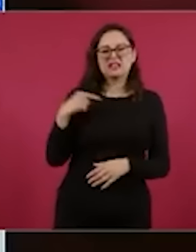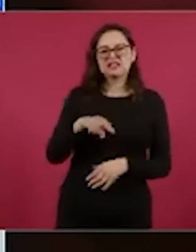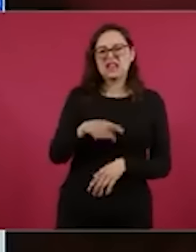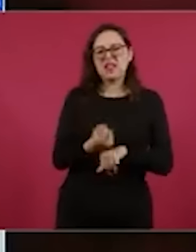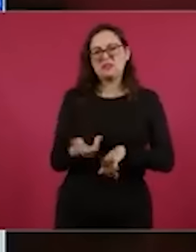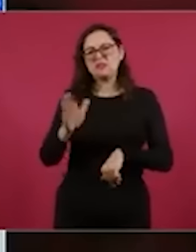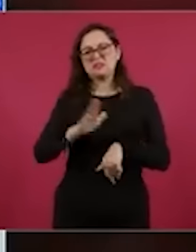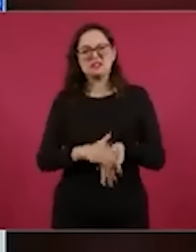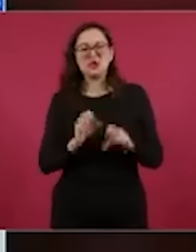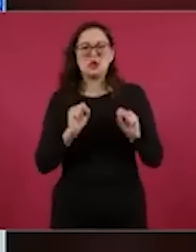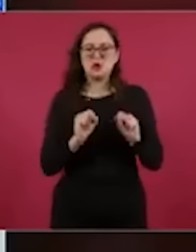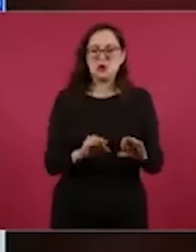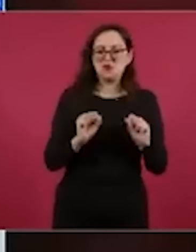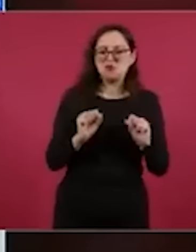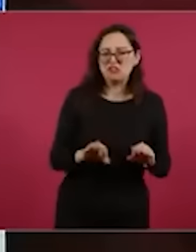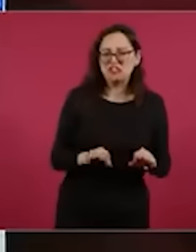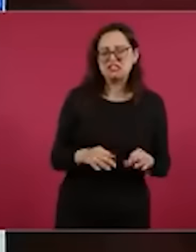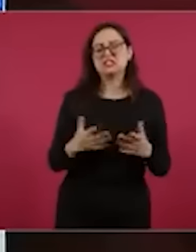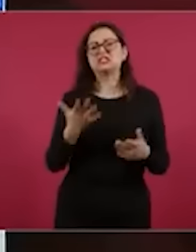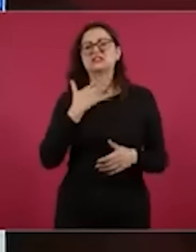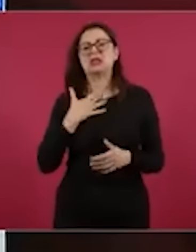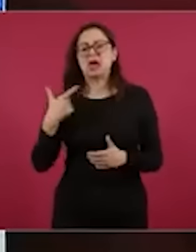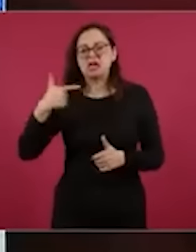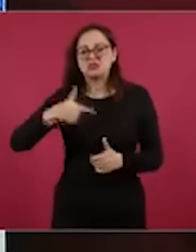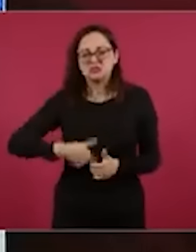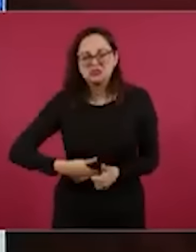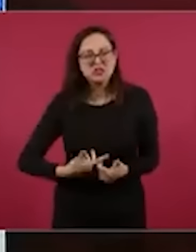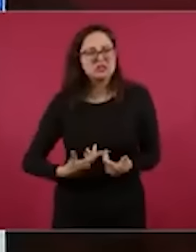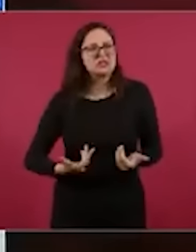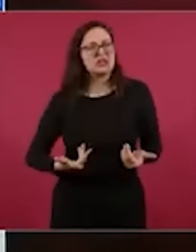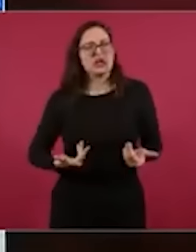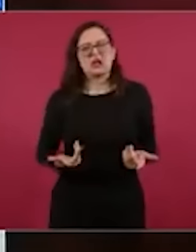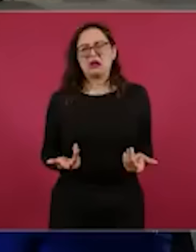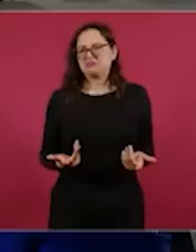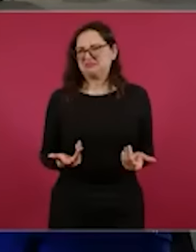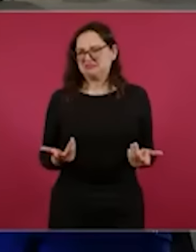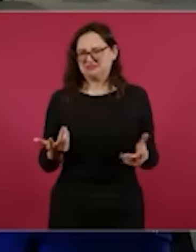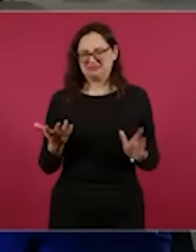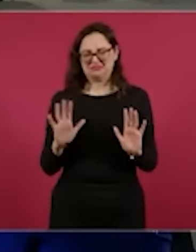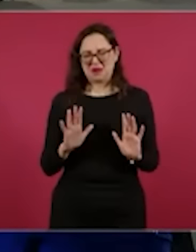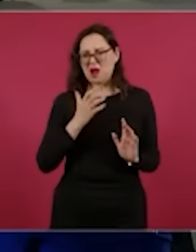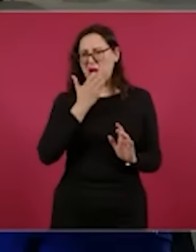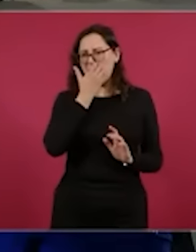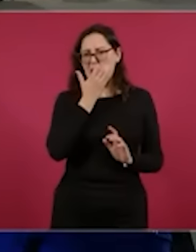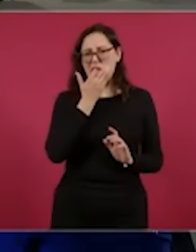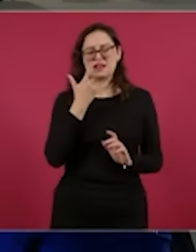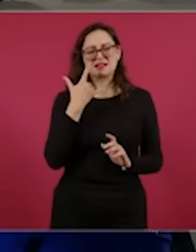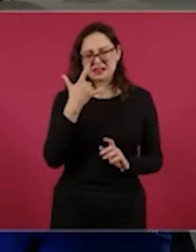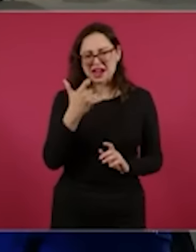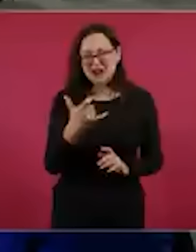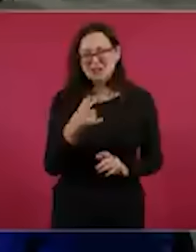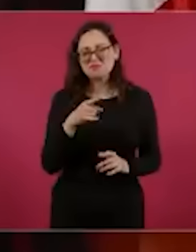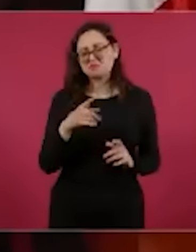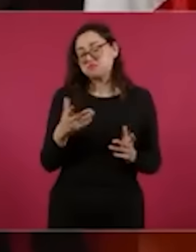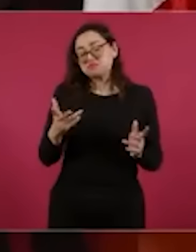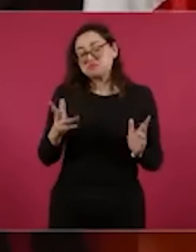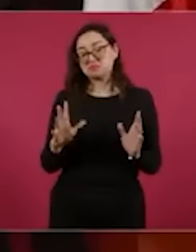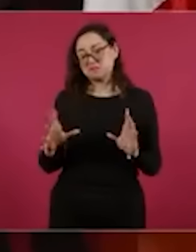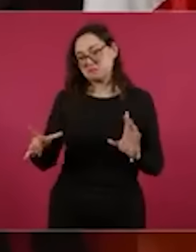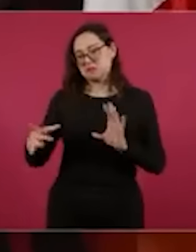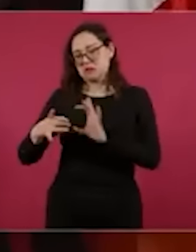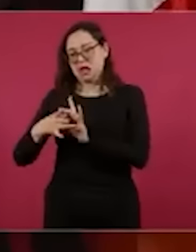donde se cargaba gasolina, donde habría una parte administrativa de que le servía a Los Pinos.